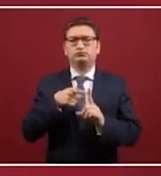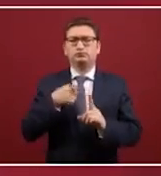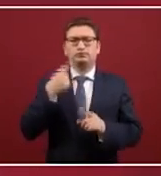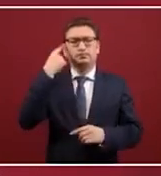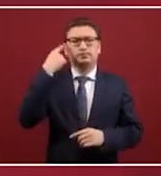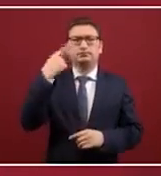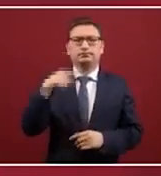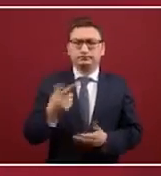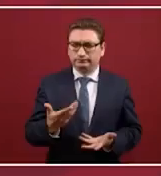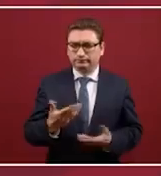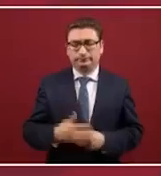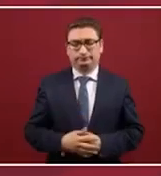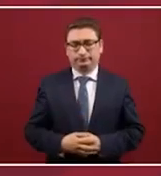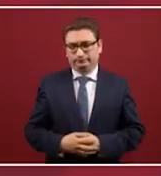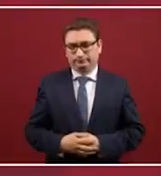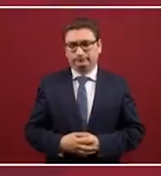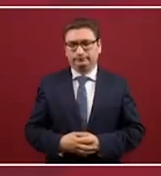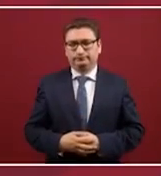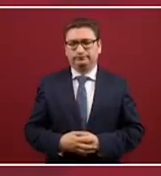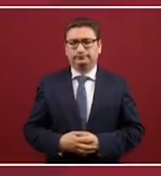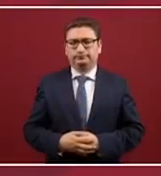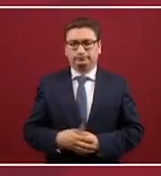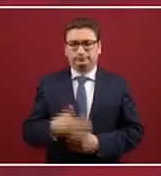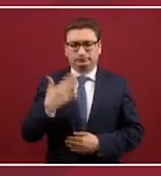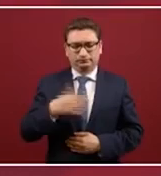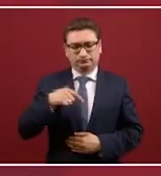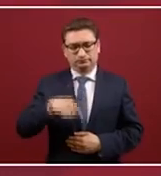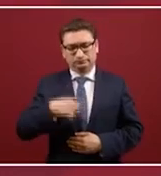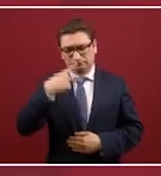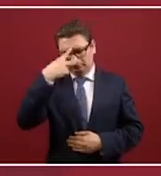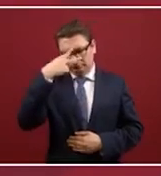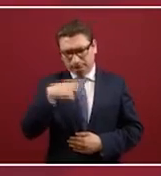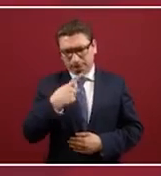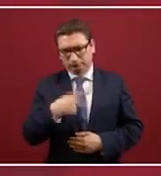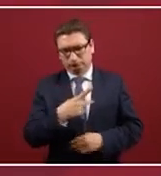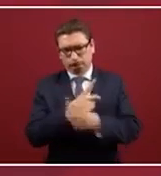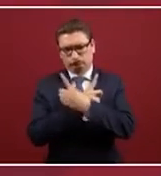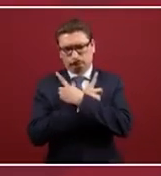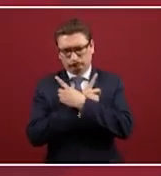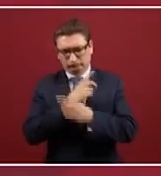defender la dignidad de méxico